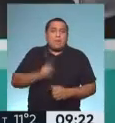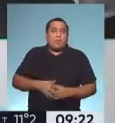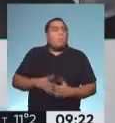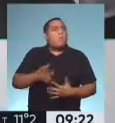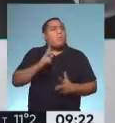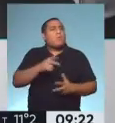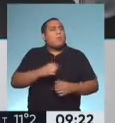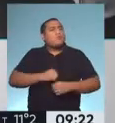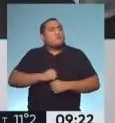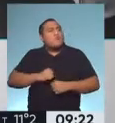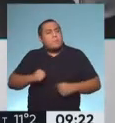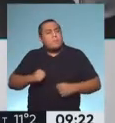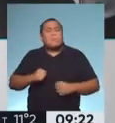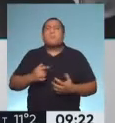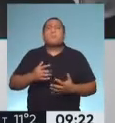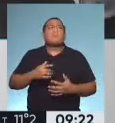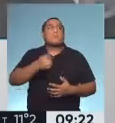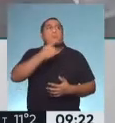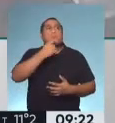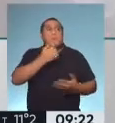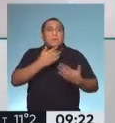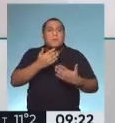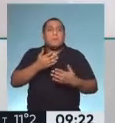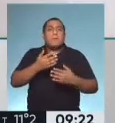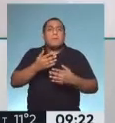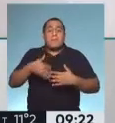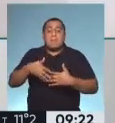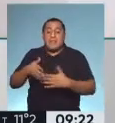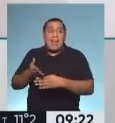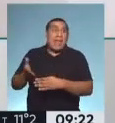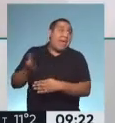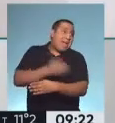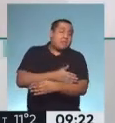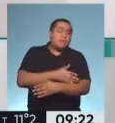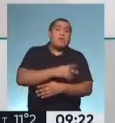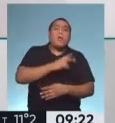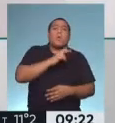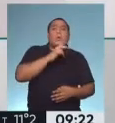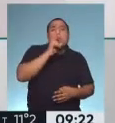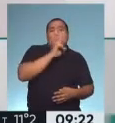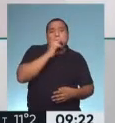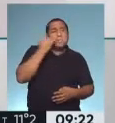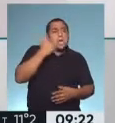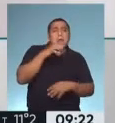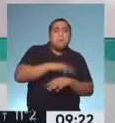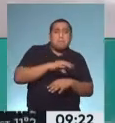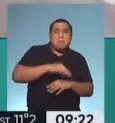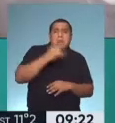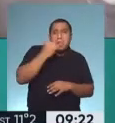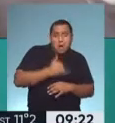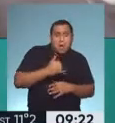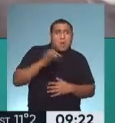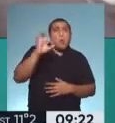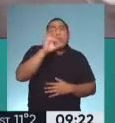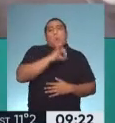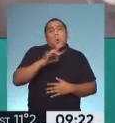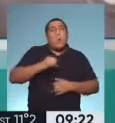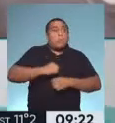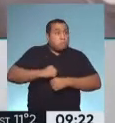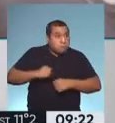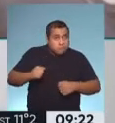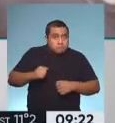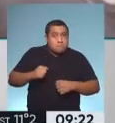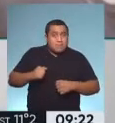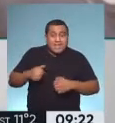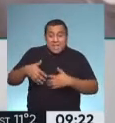el peso yo me pongo a pensar cuando hablamos de previo a estar embarazada una mujer que tiene una comorbilidad alguna enfermedad de base o sobrepeso antes